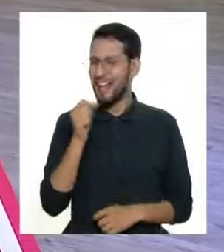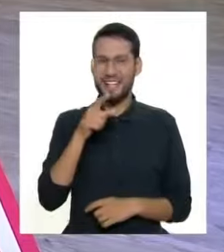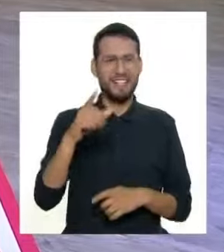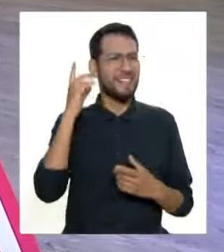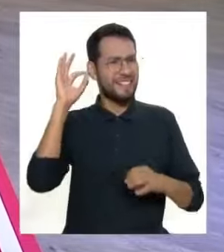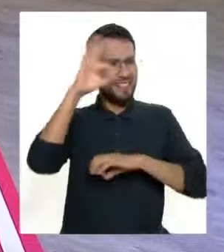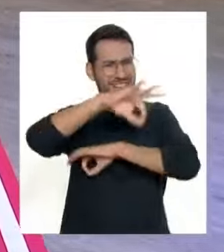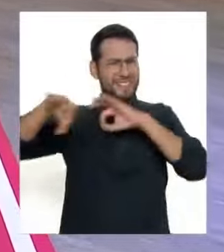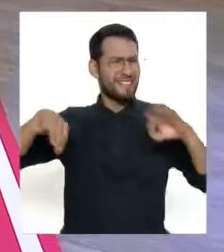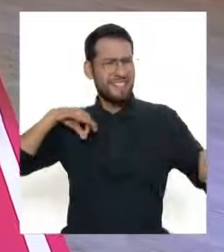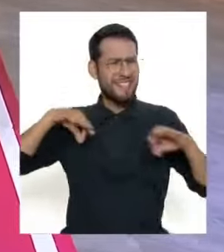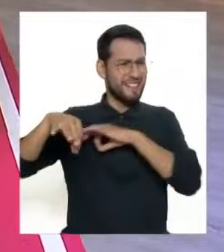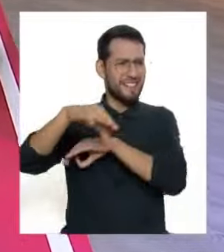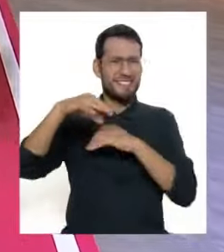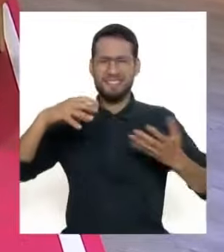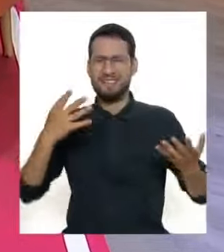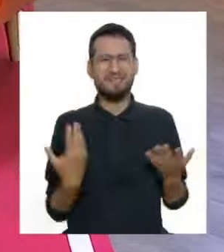ingeniera,